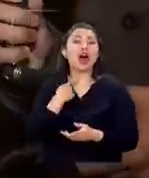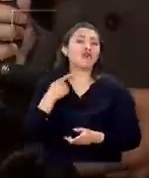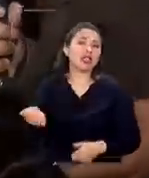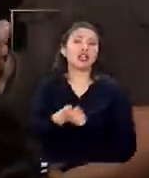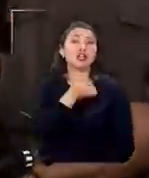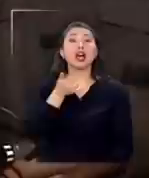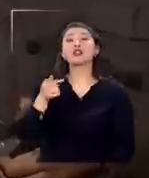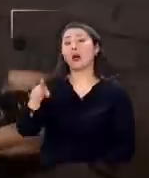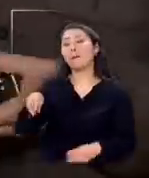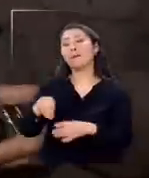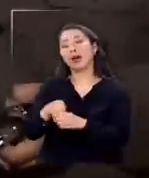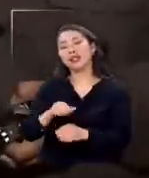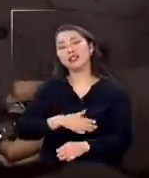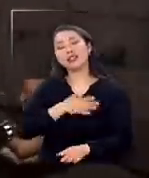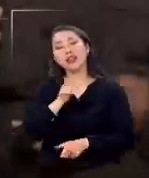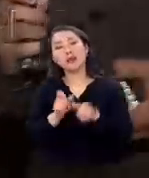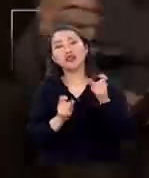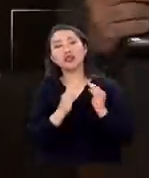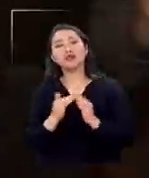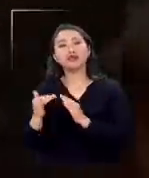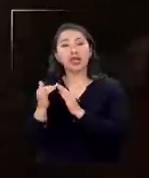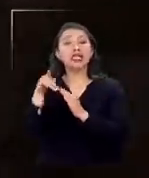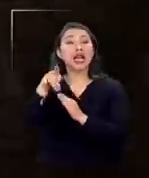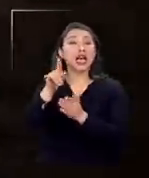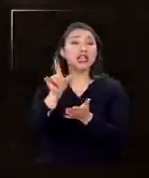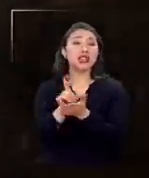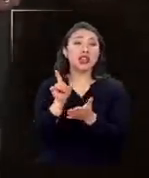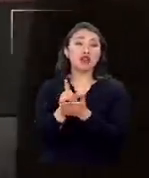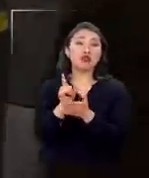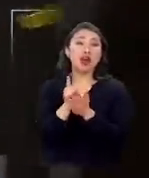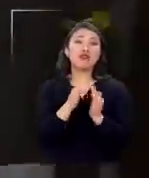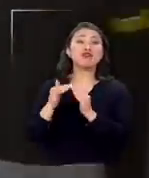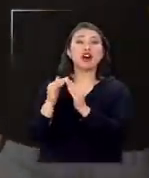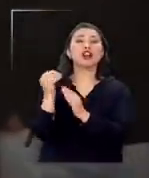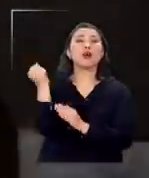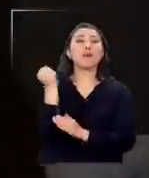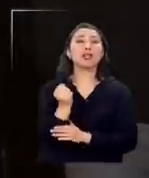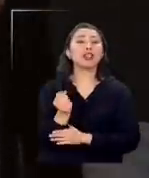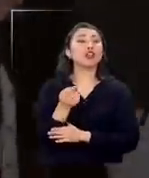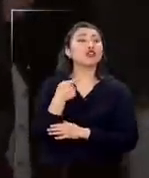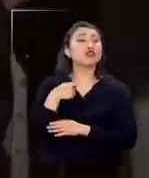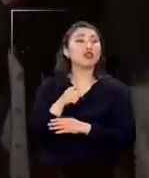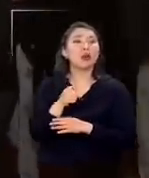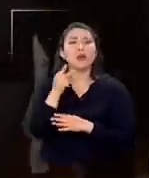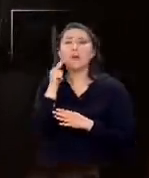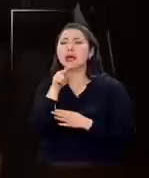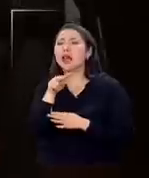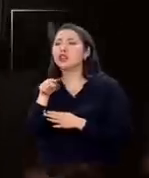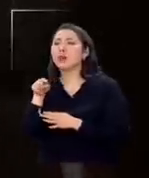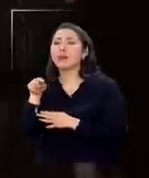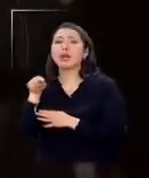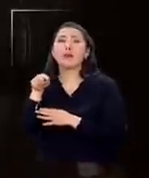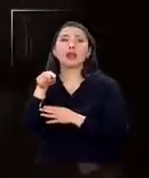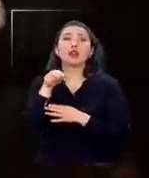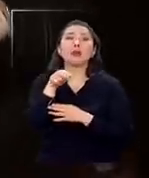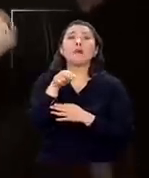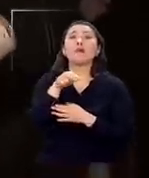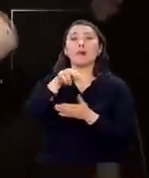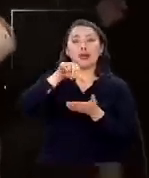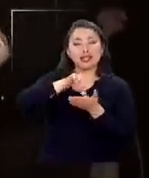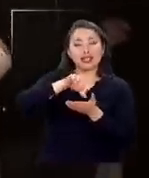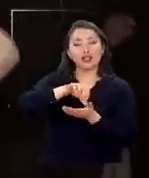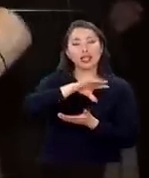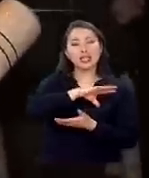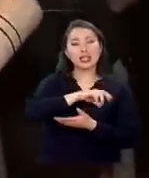del sentir de los vecinos, los trabajadores de aquí del barrio Matadero. Nosotros hemos estado realizando un recorrido por parte del centro de